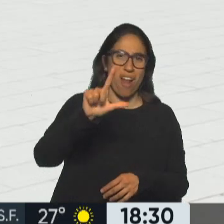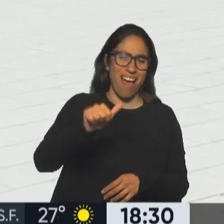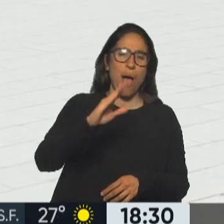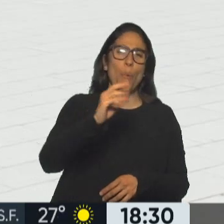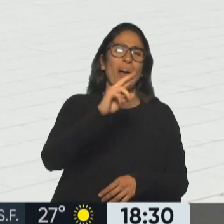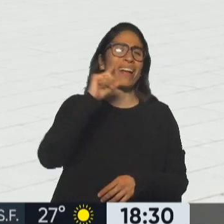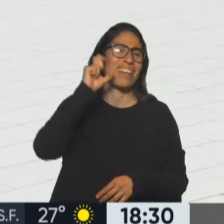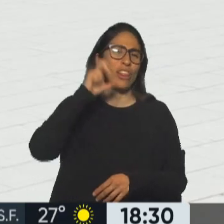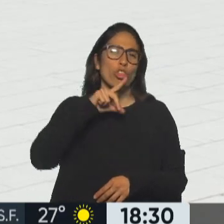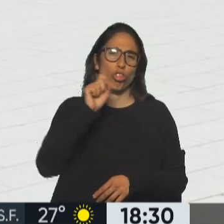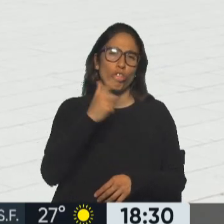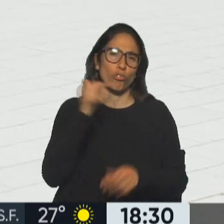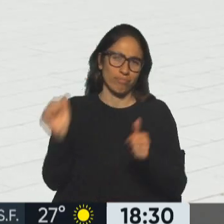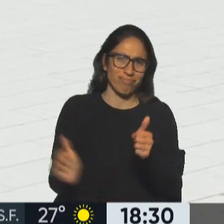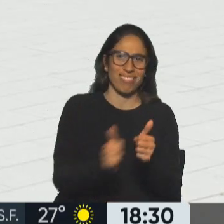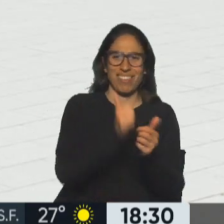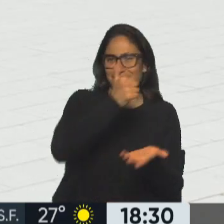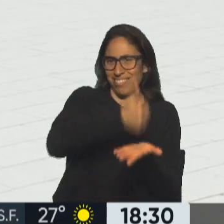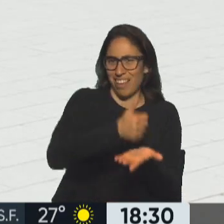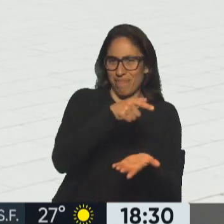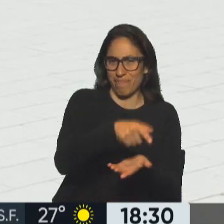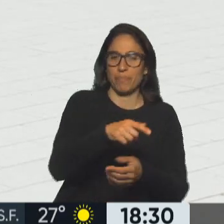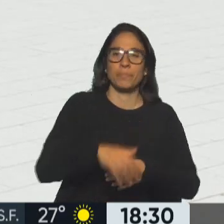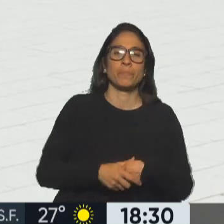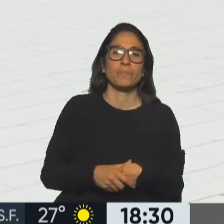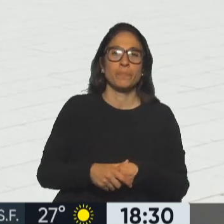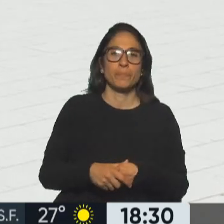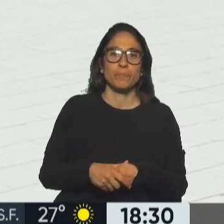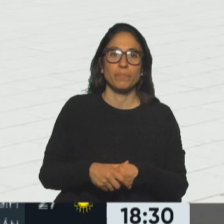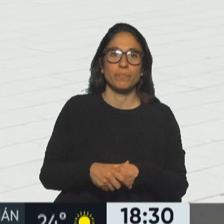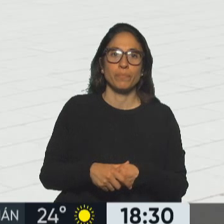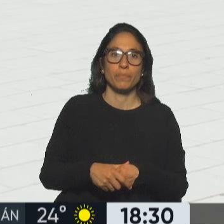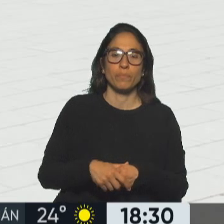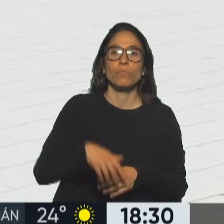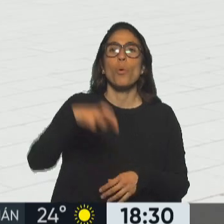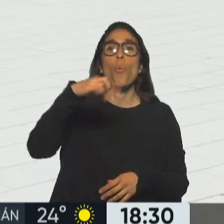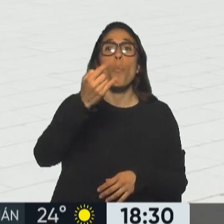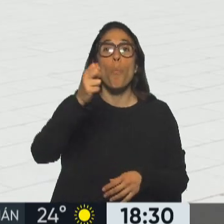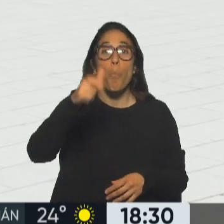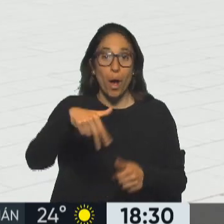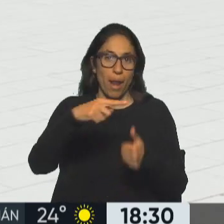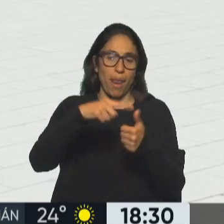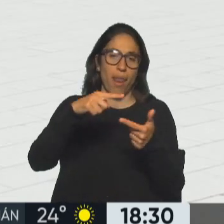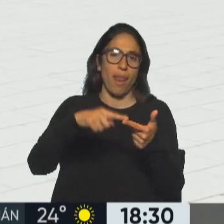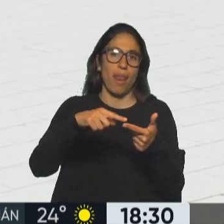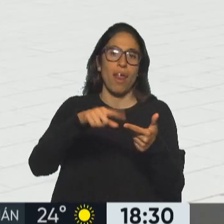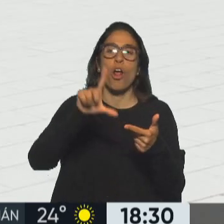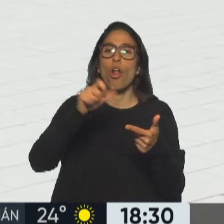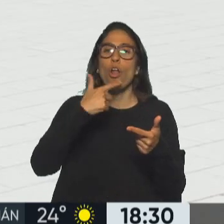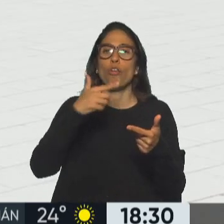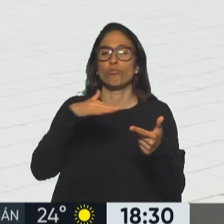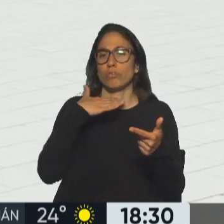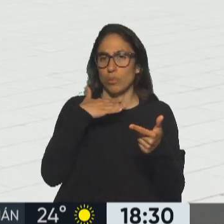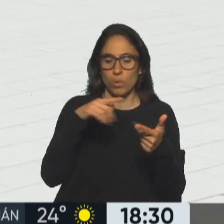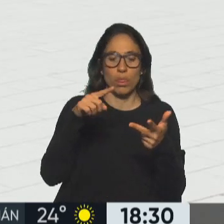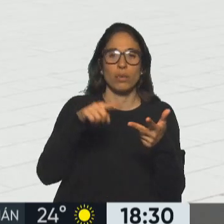supuesto, que muy buenas películas proyectadas, programadas para ese ciclo. Juan, Los Delincuentes y El Rapto forman parte de la